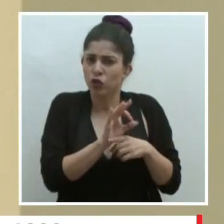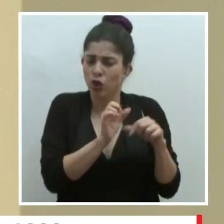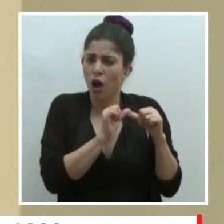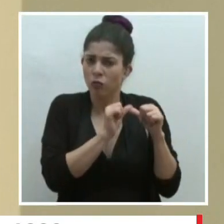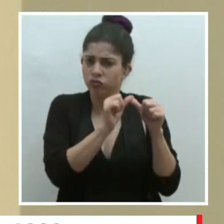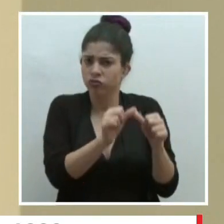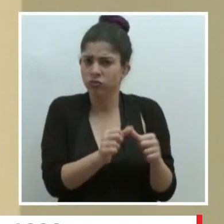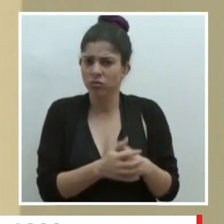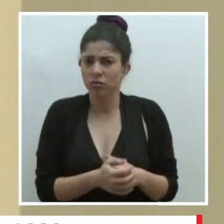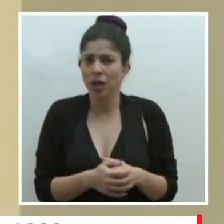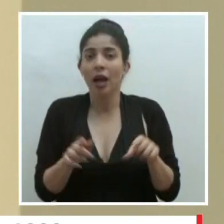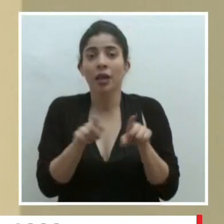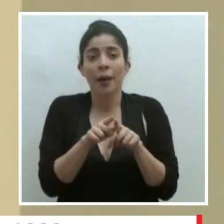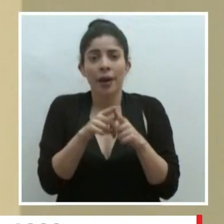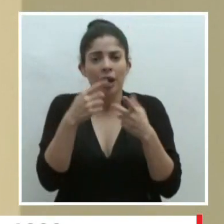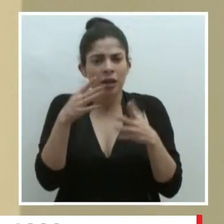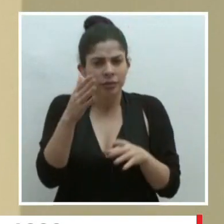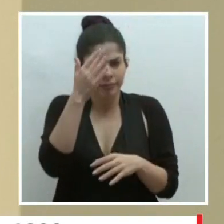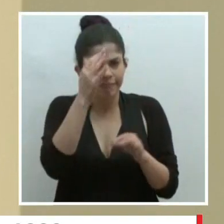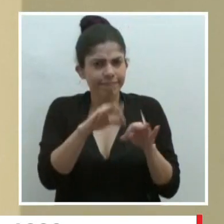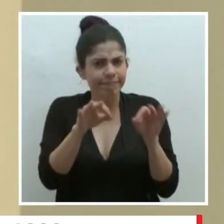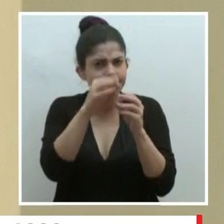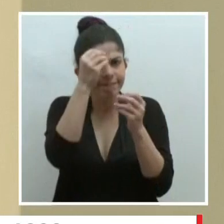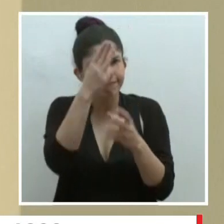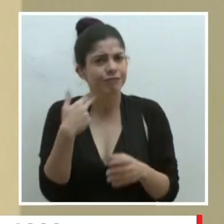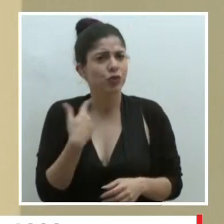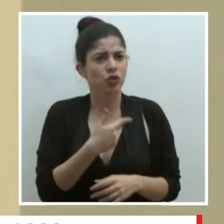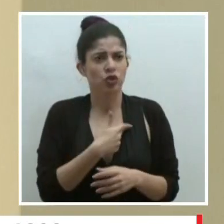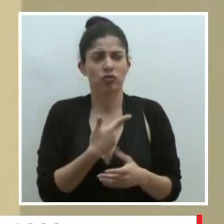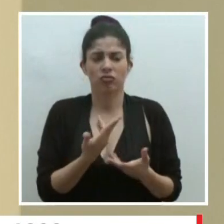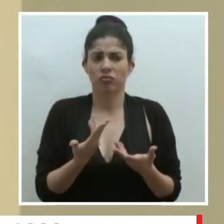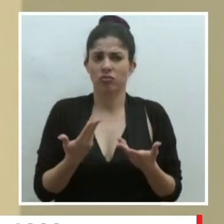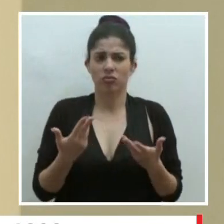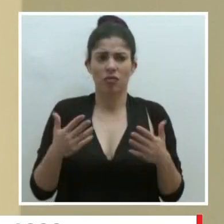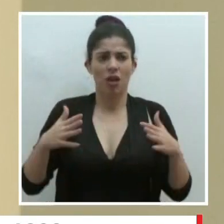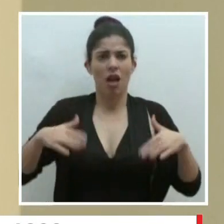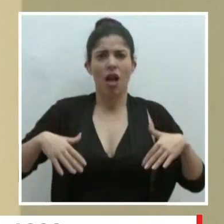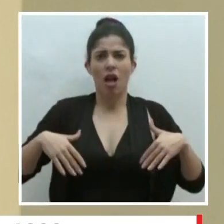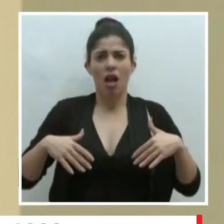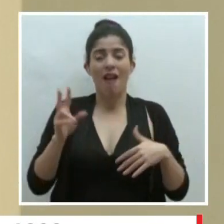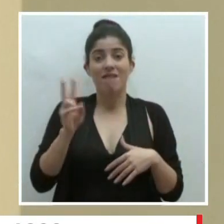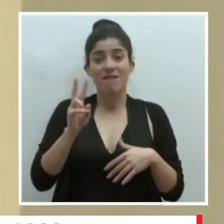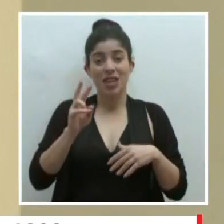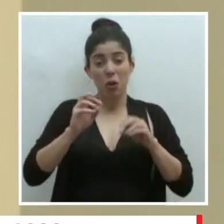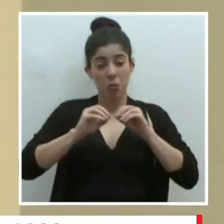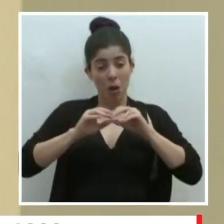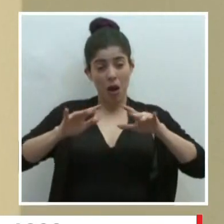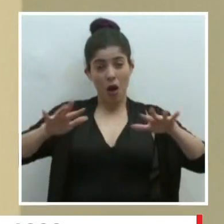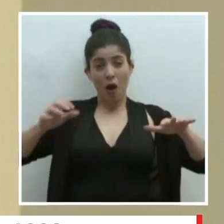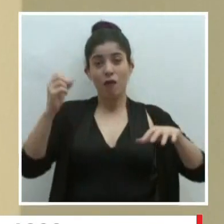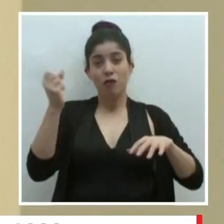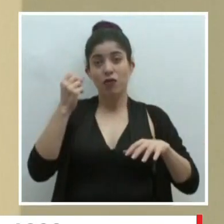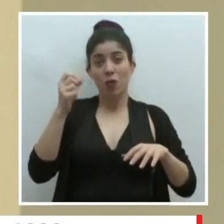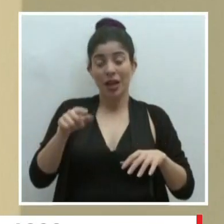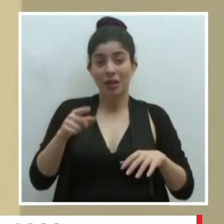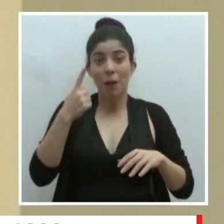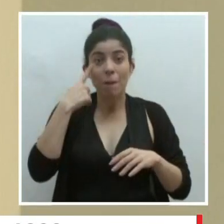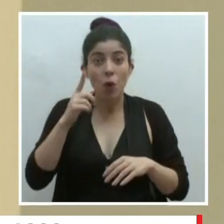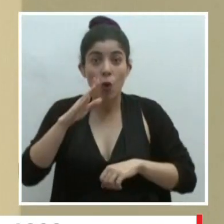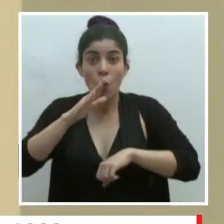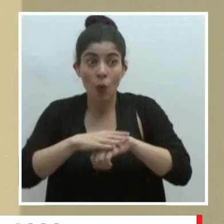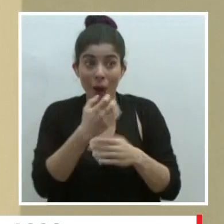sabemos incluso, y eso es importante indicarlo, que no hemos tenido una difusión del virus relacionado directamente con